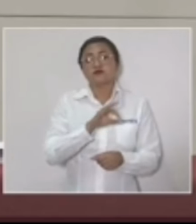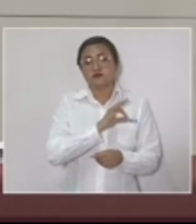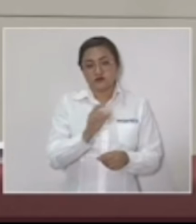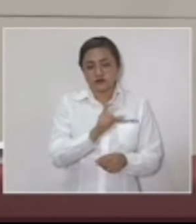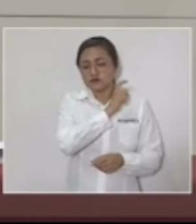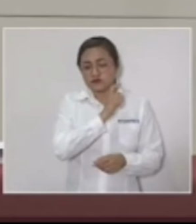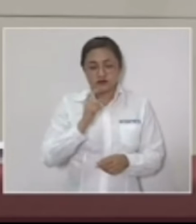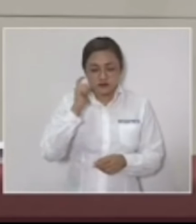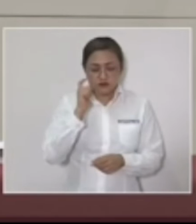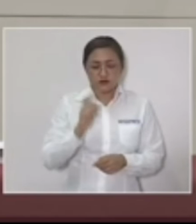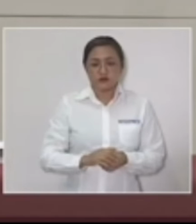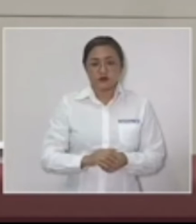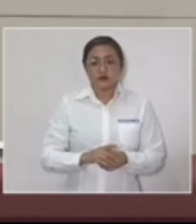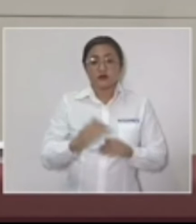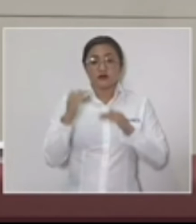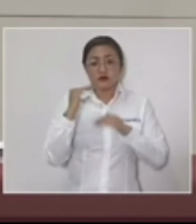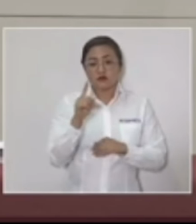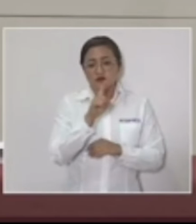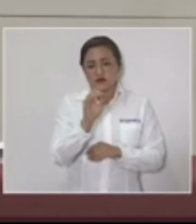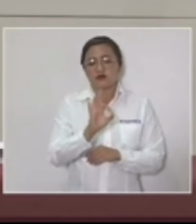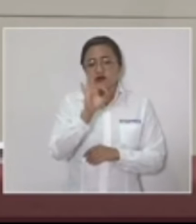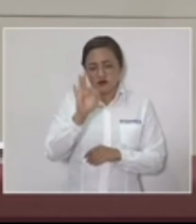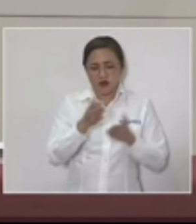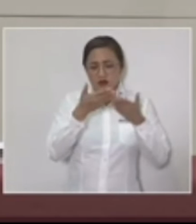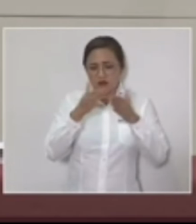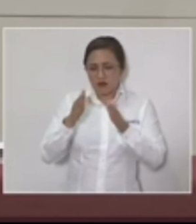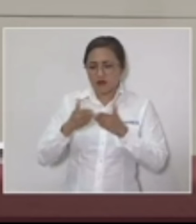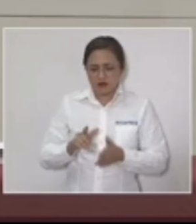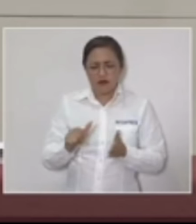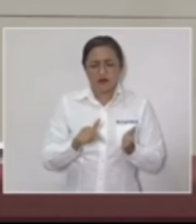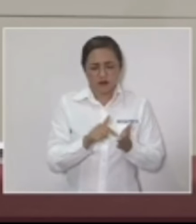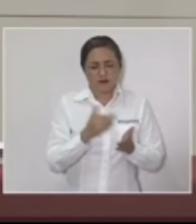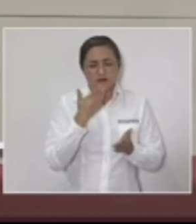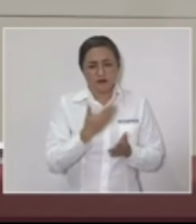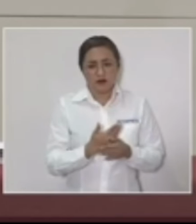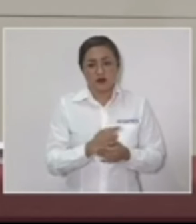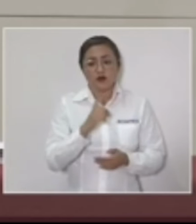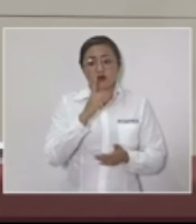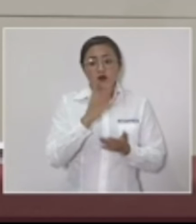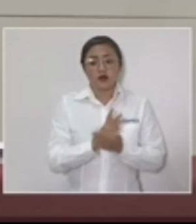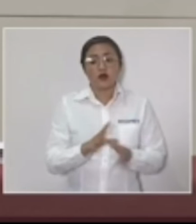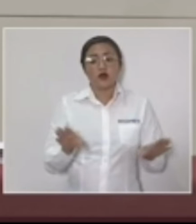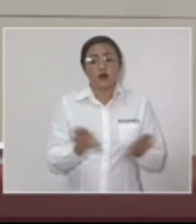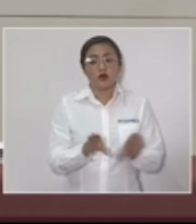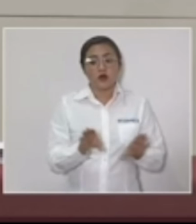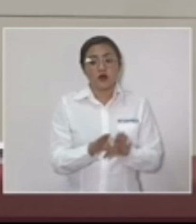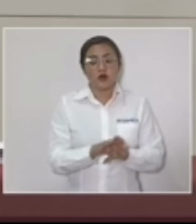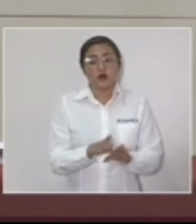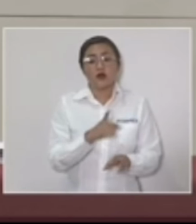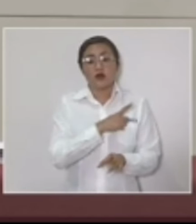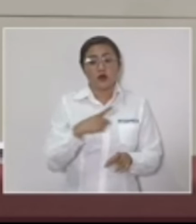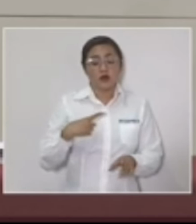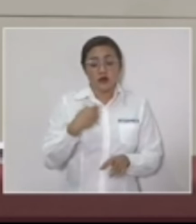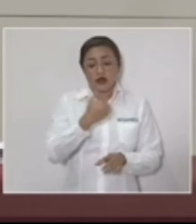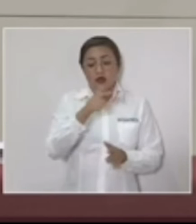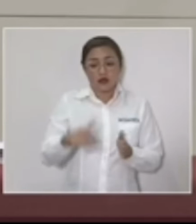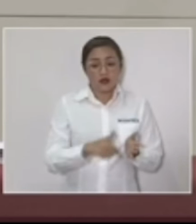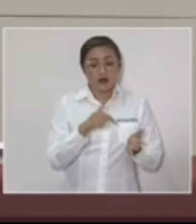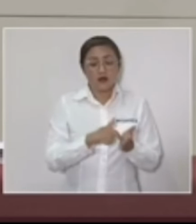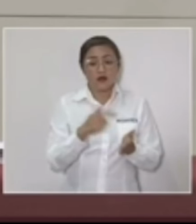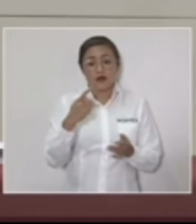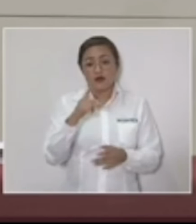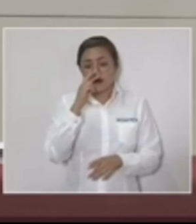secretario de salud explicó las medidas sanitarias que consisten en el uso obligatorio de cubrebocas en espacios cerrados y al aire libre